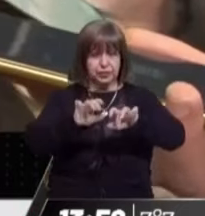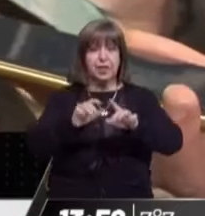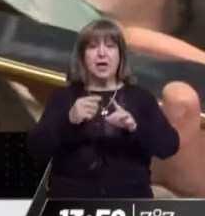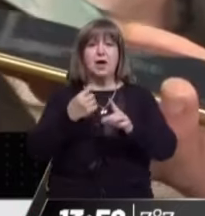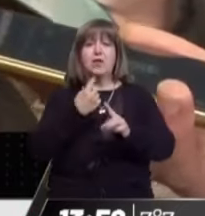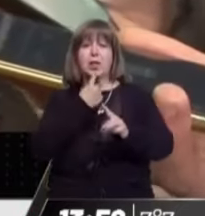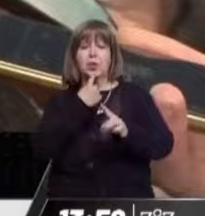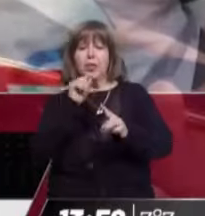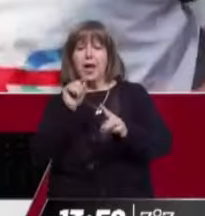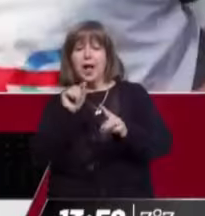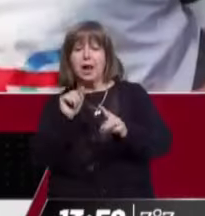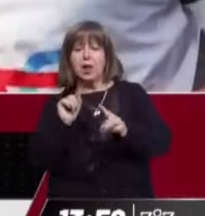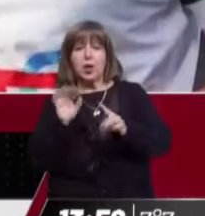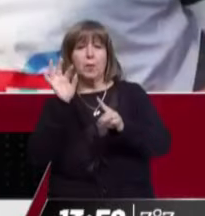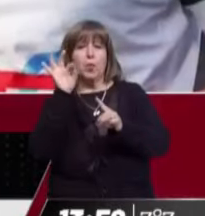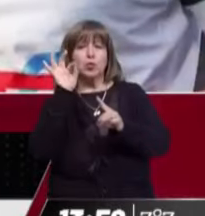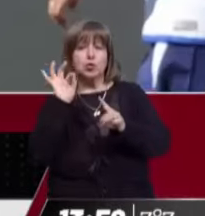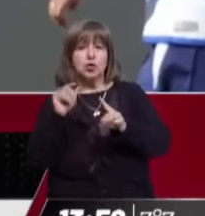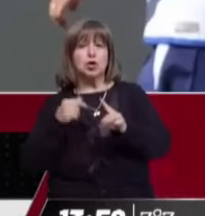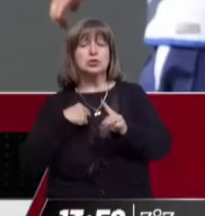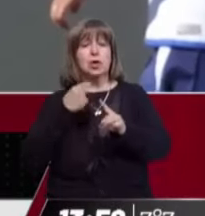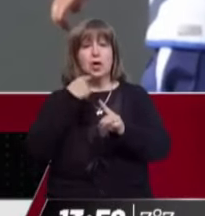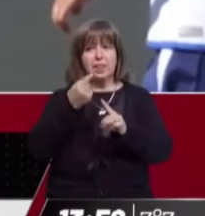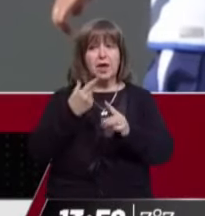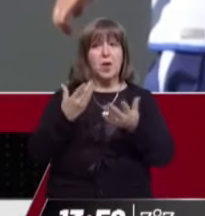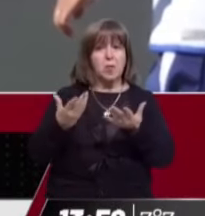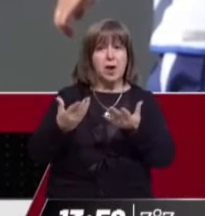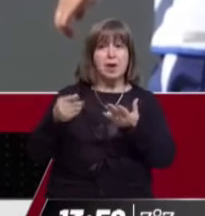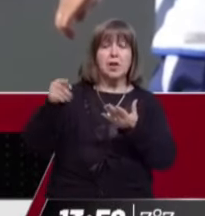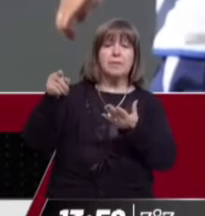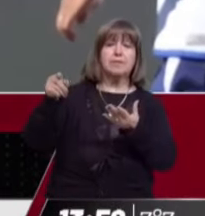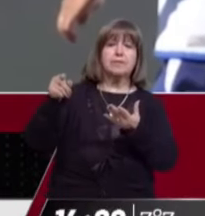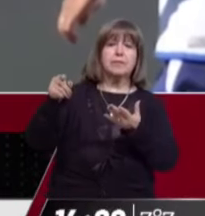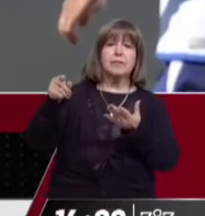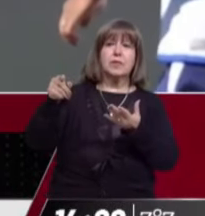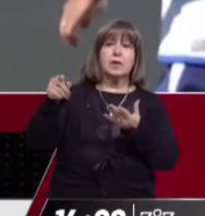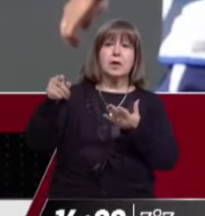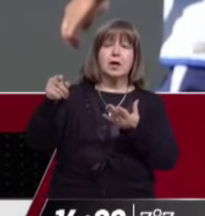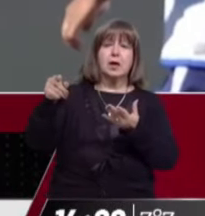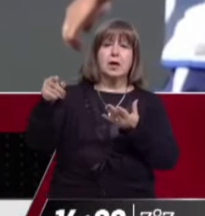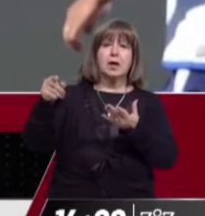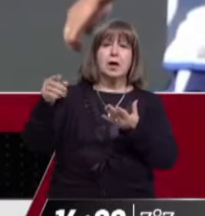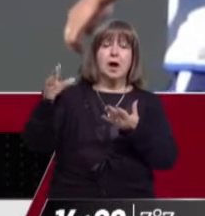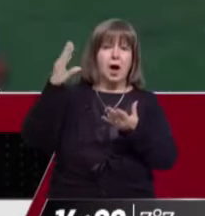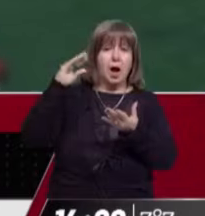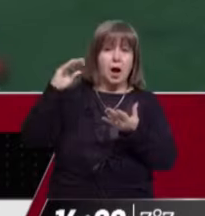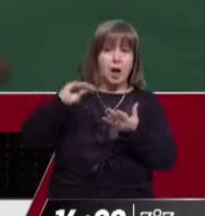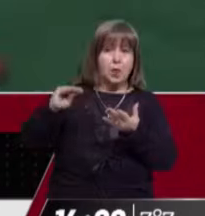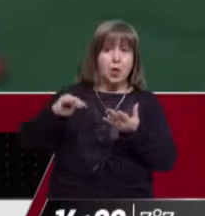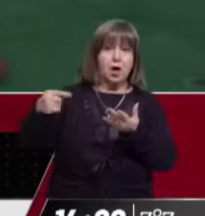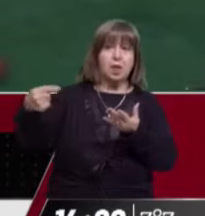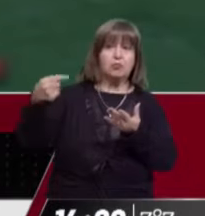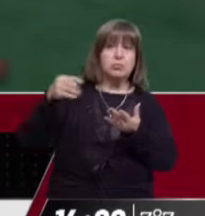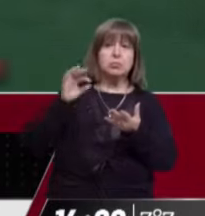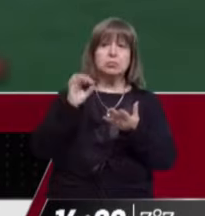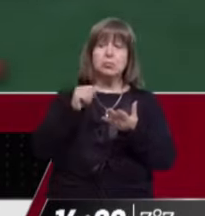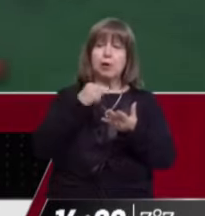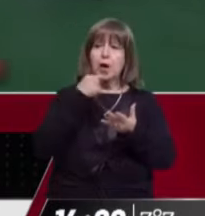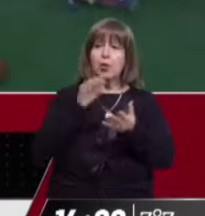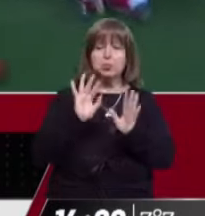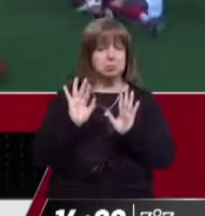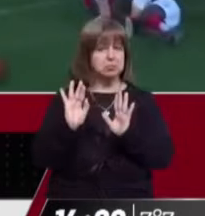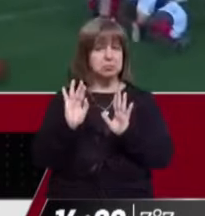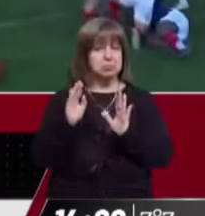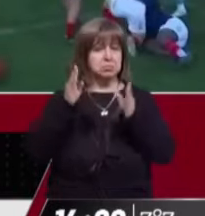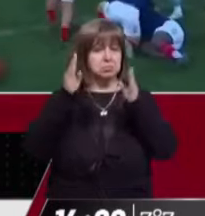Mencionaron justamente, por ahí la otra parte intentaron hacer alguna que otra contradicción, pero el relato